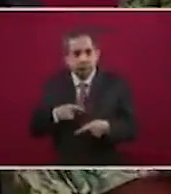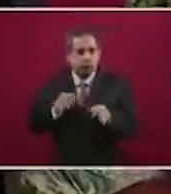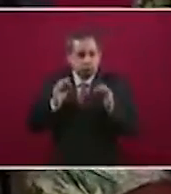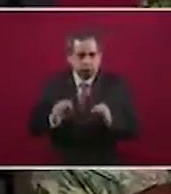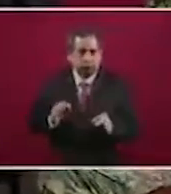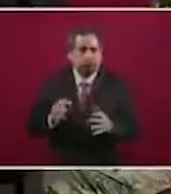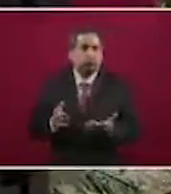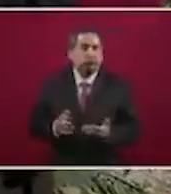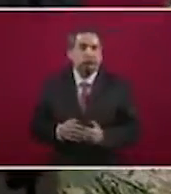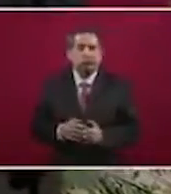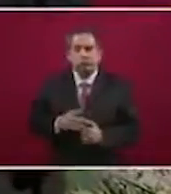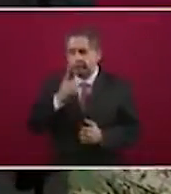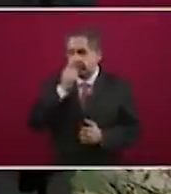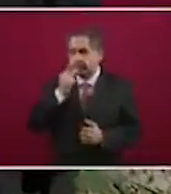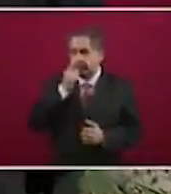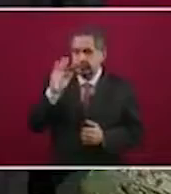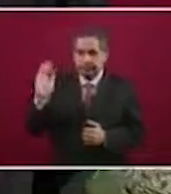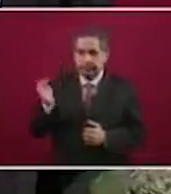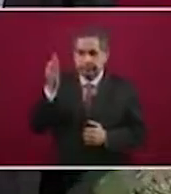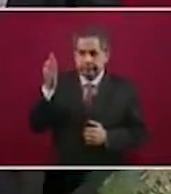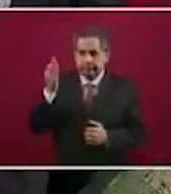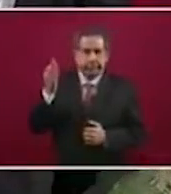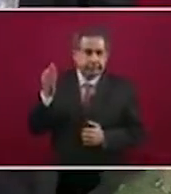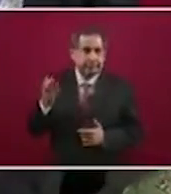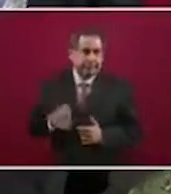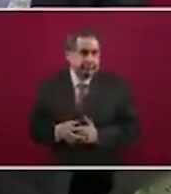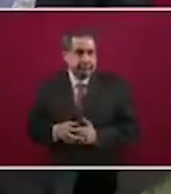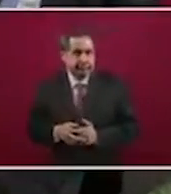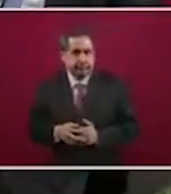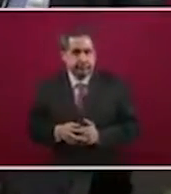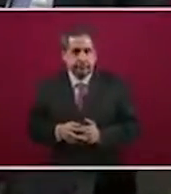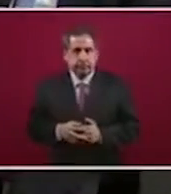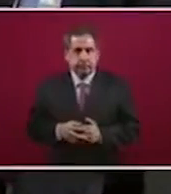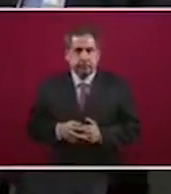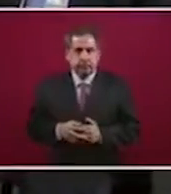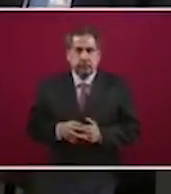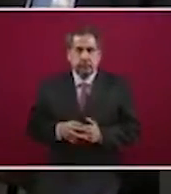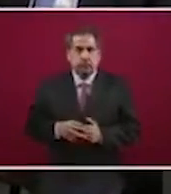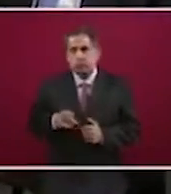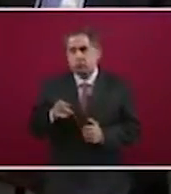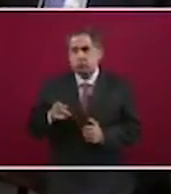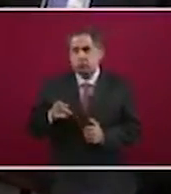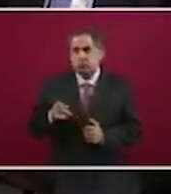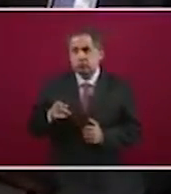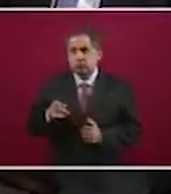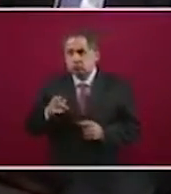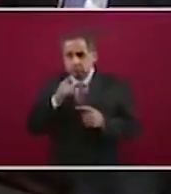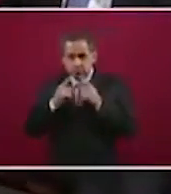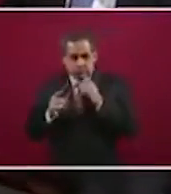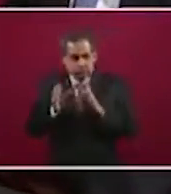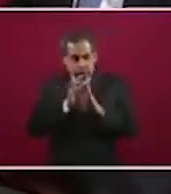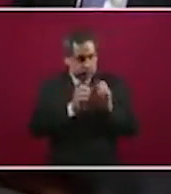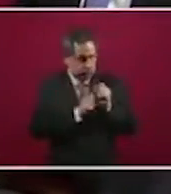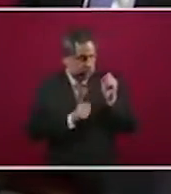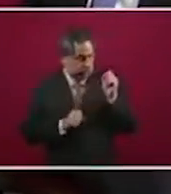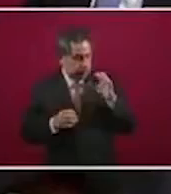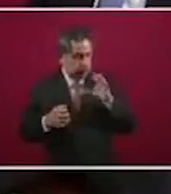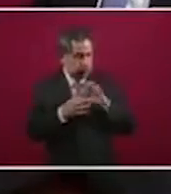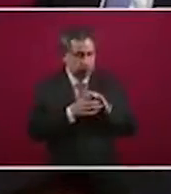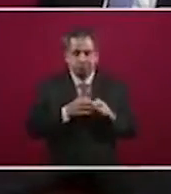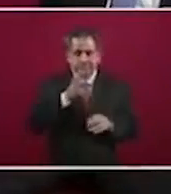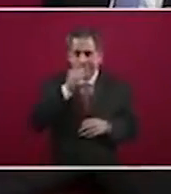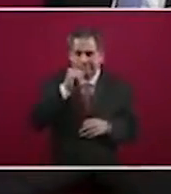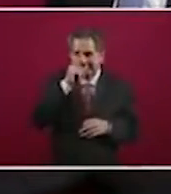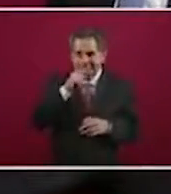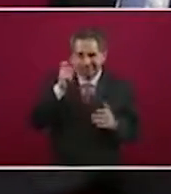haya impunidad el que exista un auténtico estado de derecho no como antes que era un estado de cohecho expresó